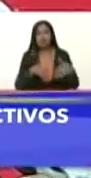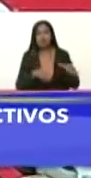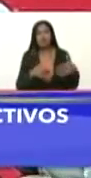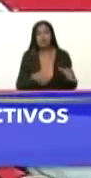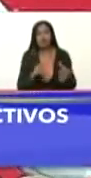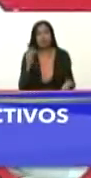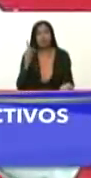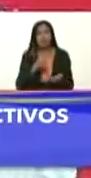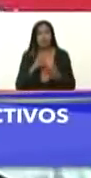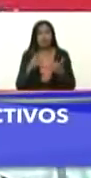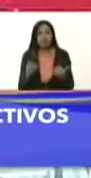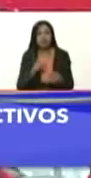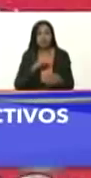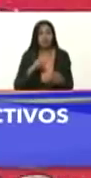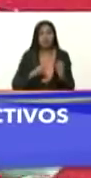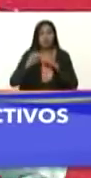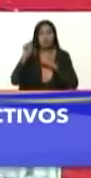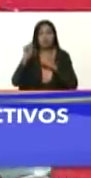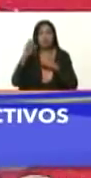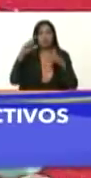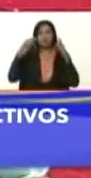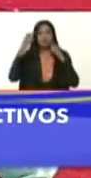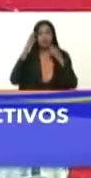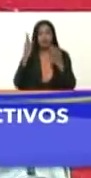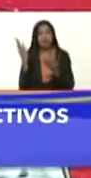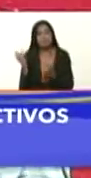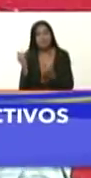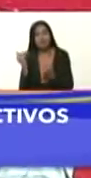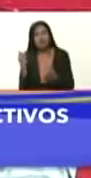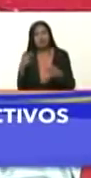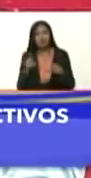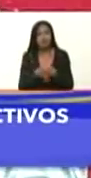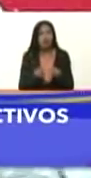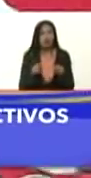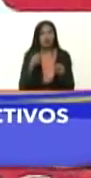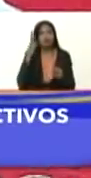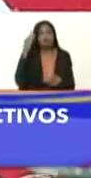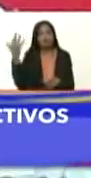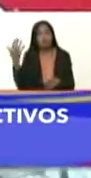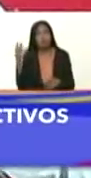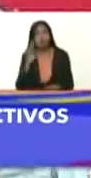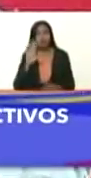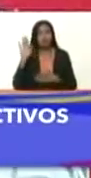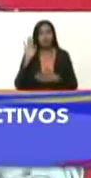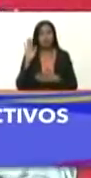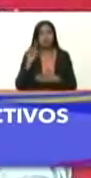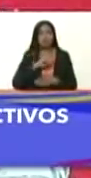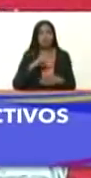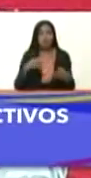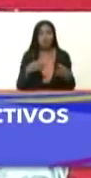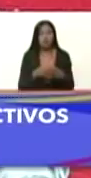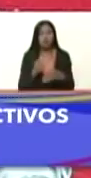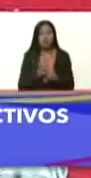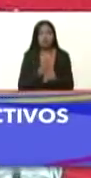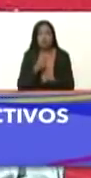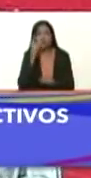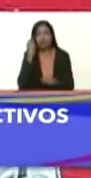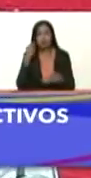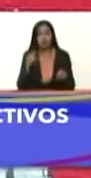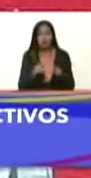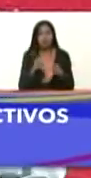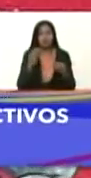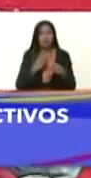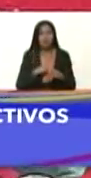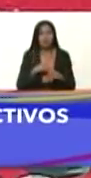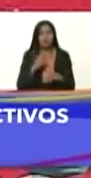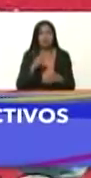La participación de nuestro comandante Chávez, su esperanza, su sueño, su compromiso con la clase obrera. De acuerdo que yo